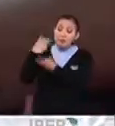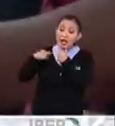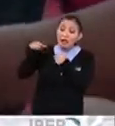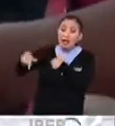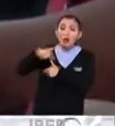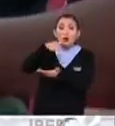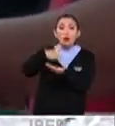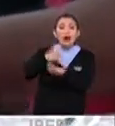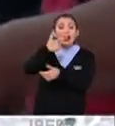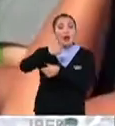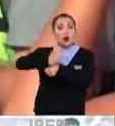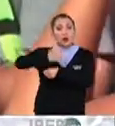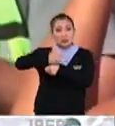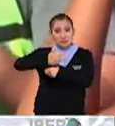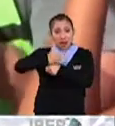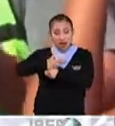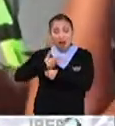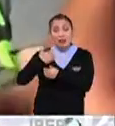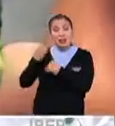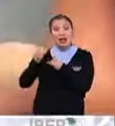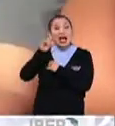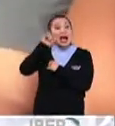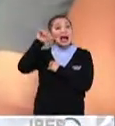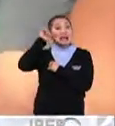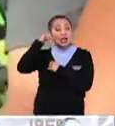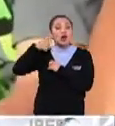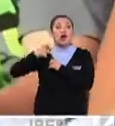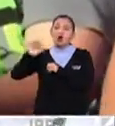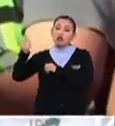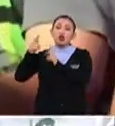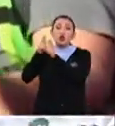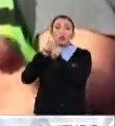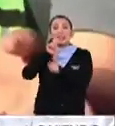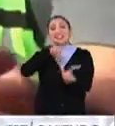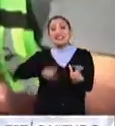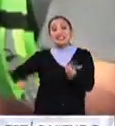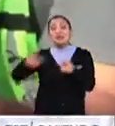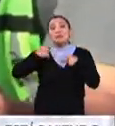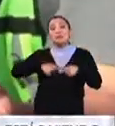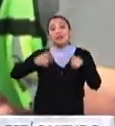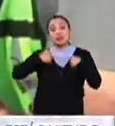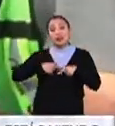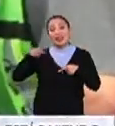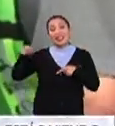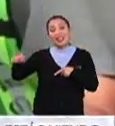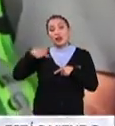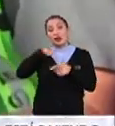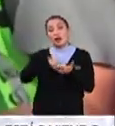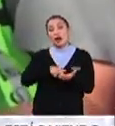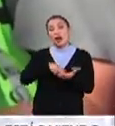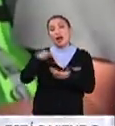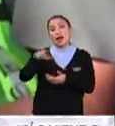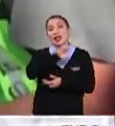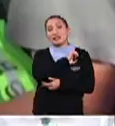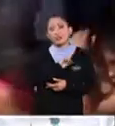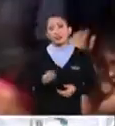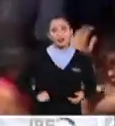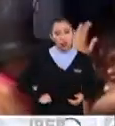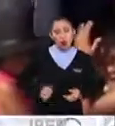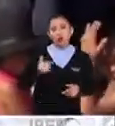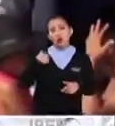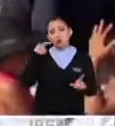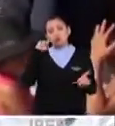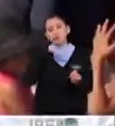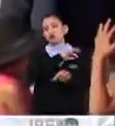ya en suelo guatemalteco y finalmente ayer partió otro grupo de 700 personas desde la capital salvadoreña,